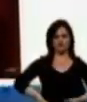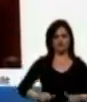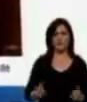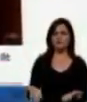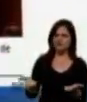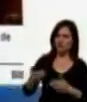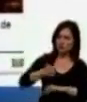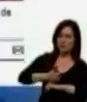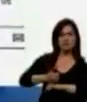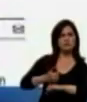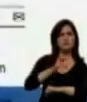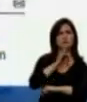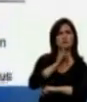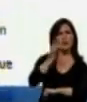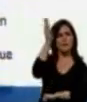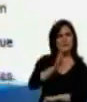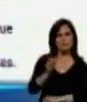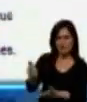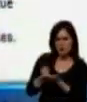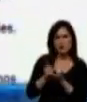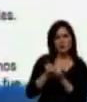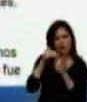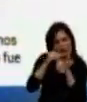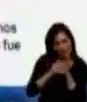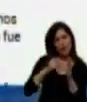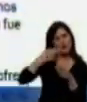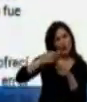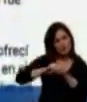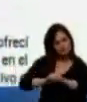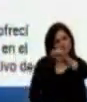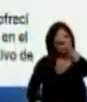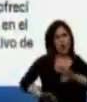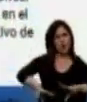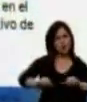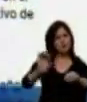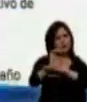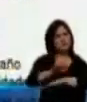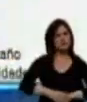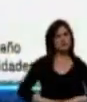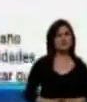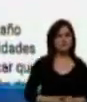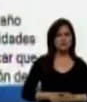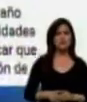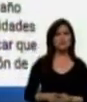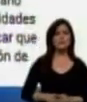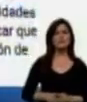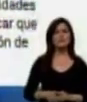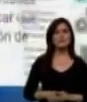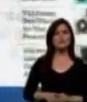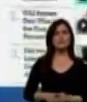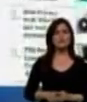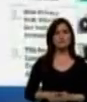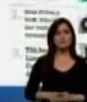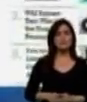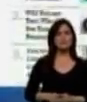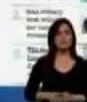a las autoridades de Estados Unidos y Brasil a entregar todas las listas de posibles corruptos en el país relacionados con el caso Odebrecht.